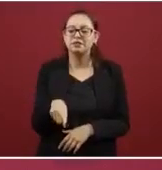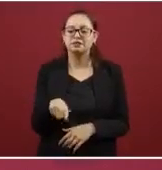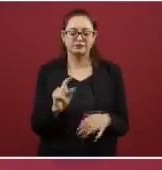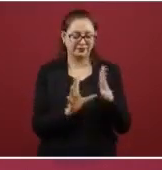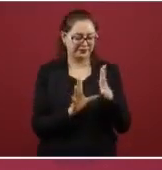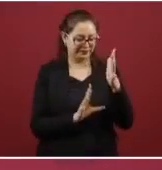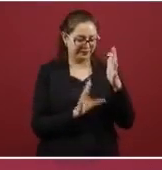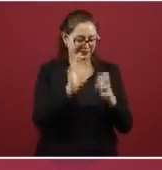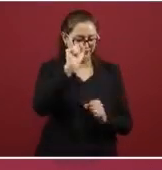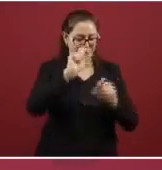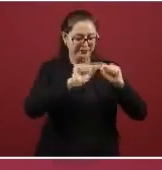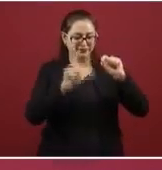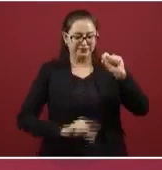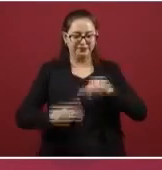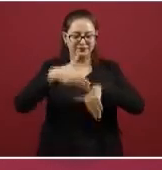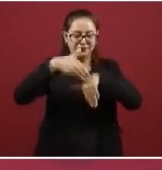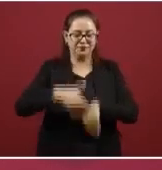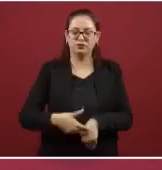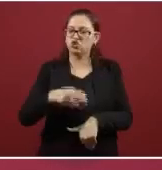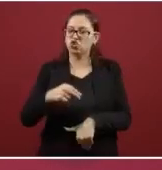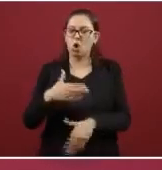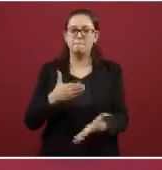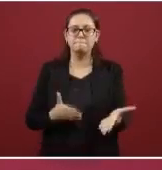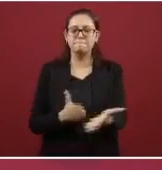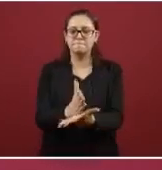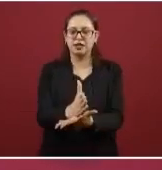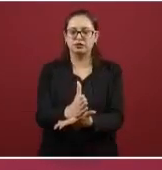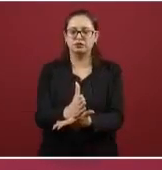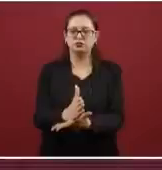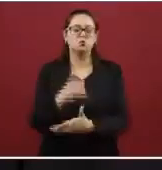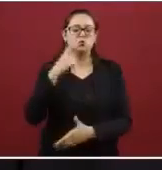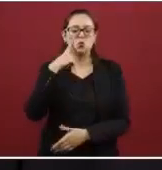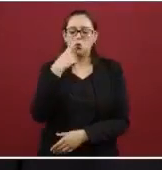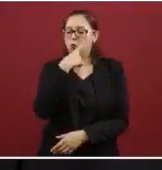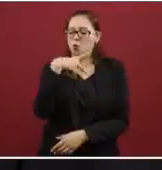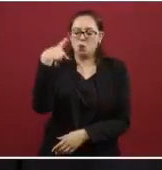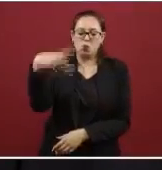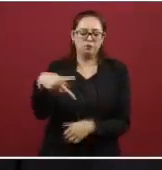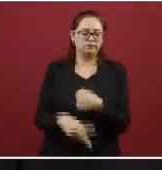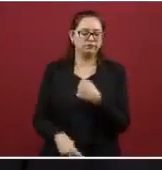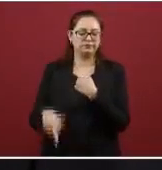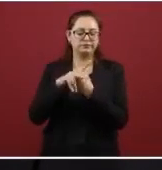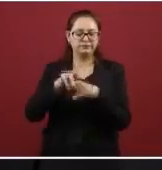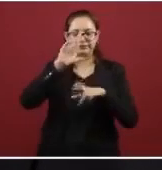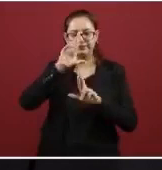nuestra Constitución, no intervención y autodeterminación de los pueblos